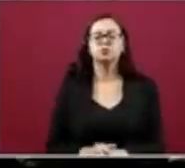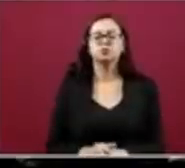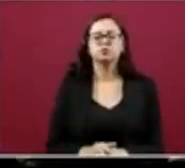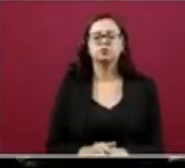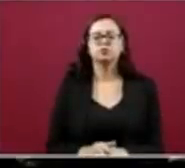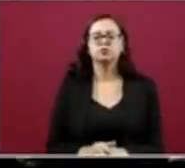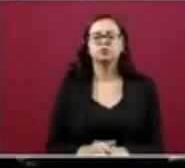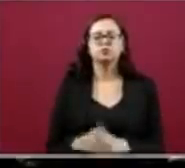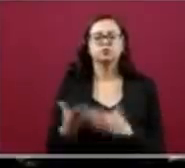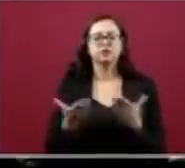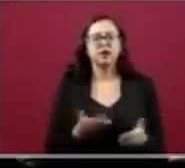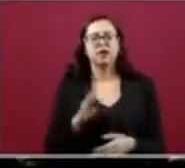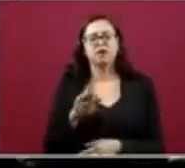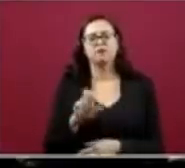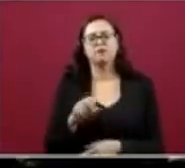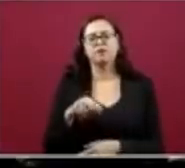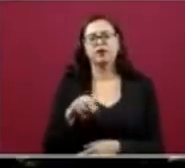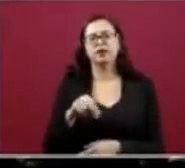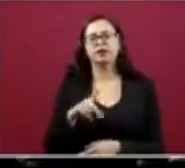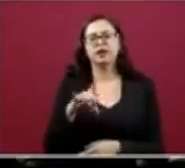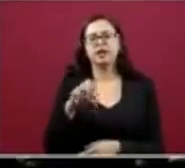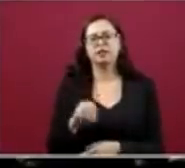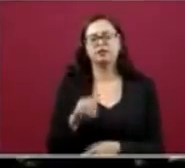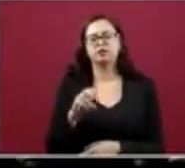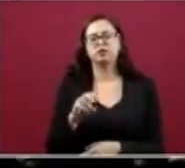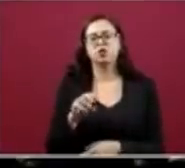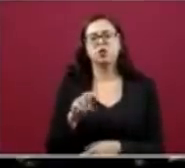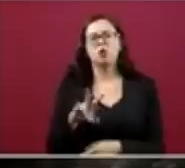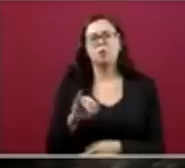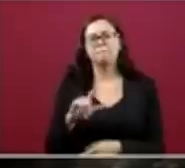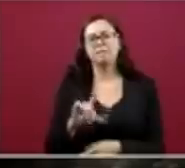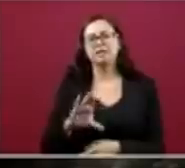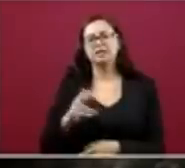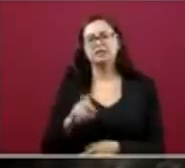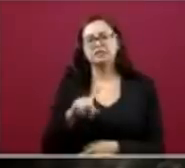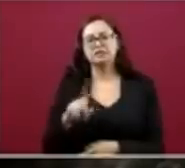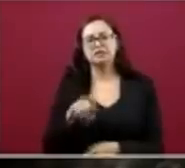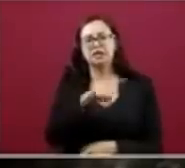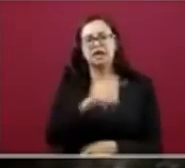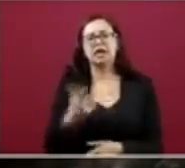a Fernando Vilchis, que es presidente municipal de Ecatepec, quien ganó